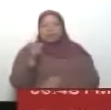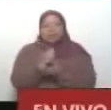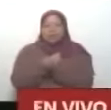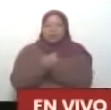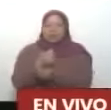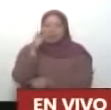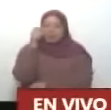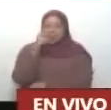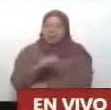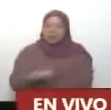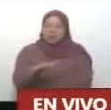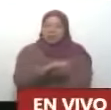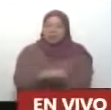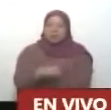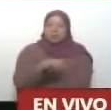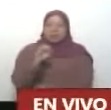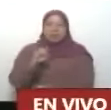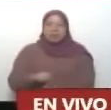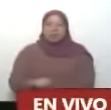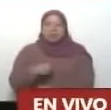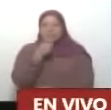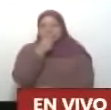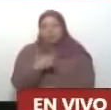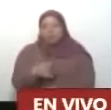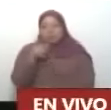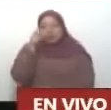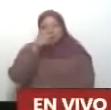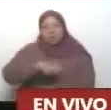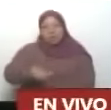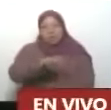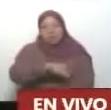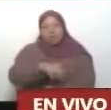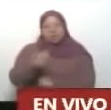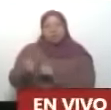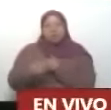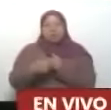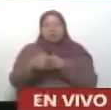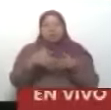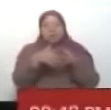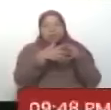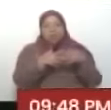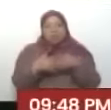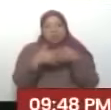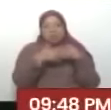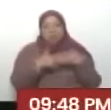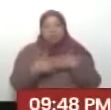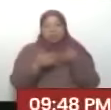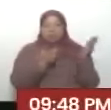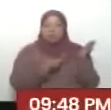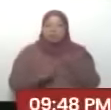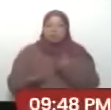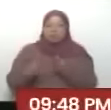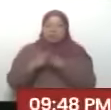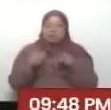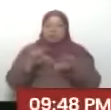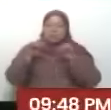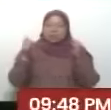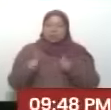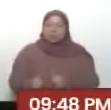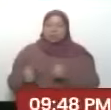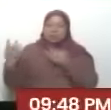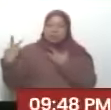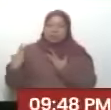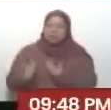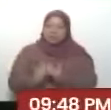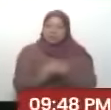por el pueblo, Winston. Has sido absuelto por el pueblo frente al fascismo. Y bienvenidos todos los artistas. Vénganse todos para